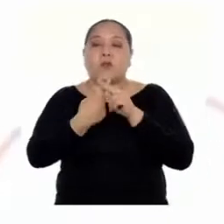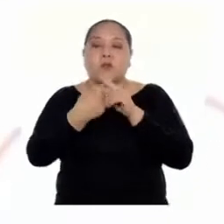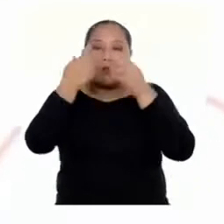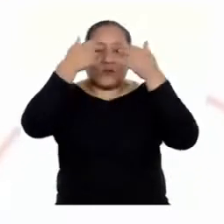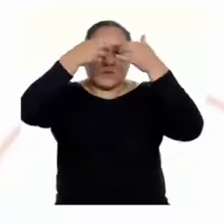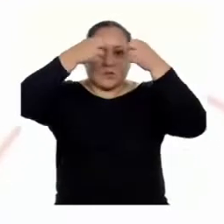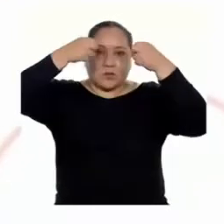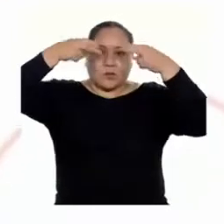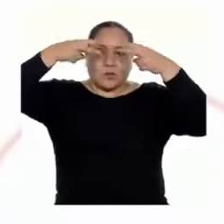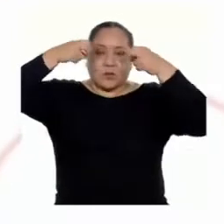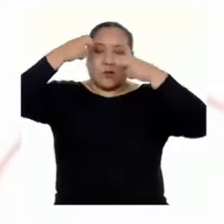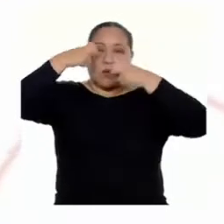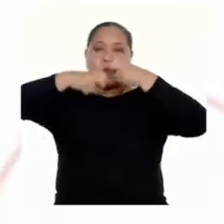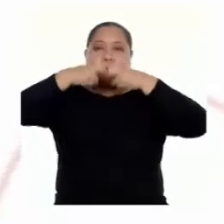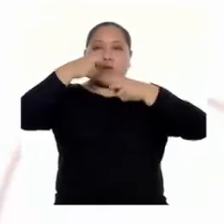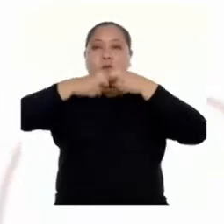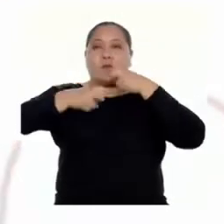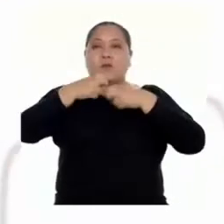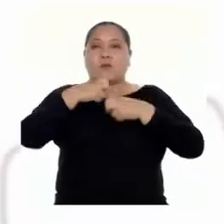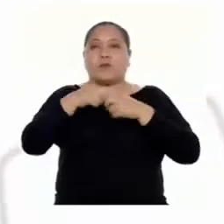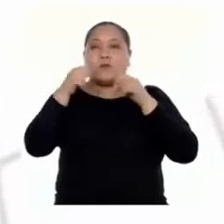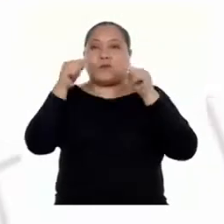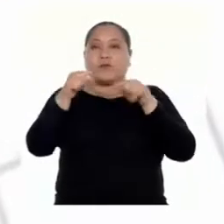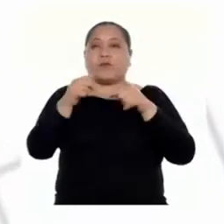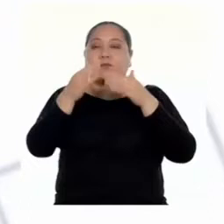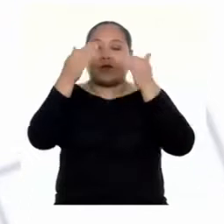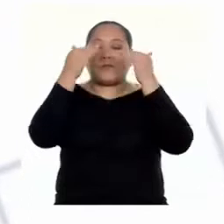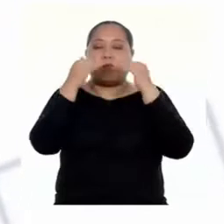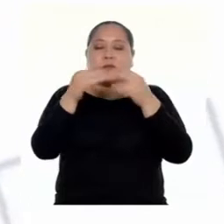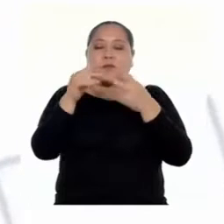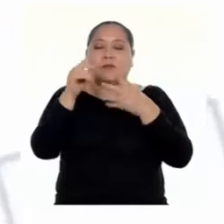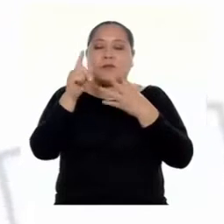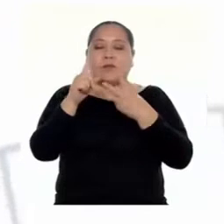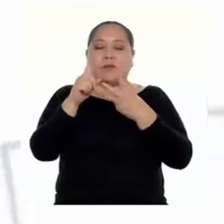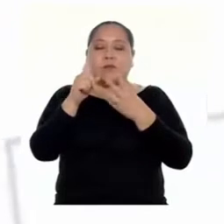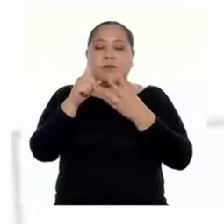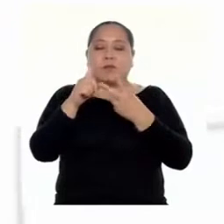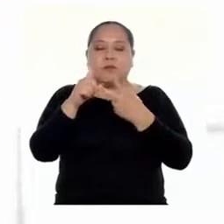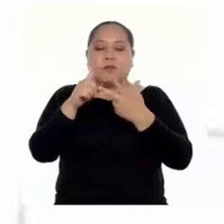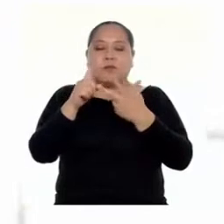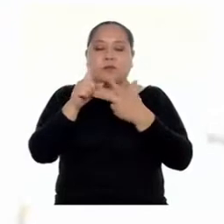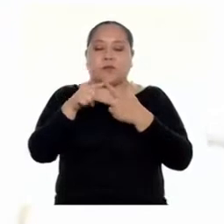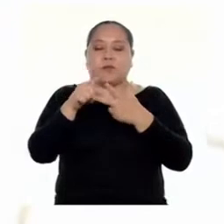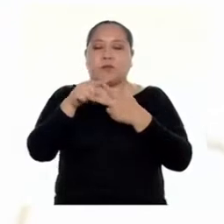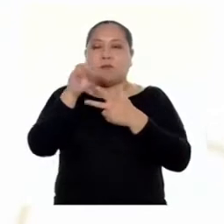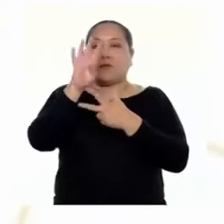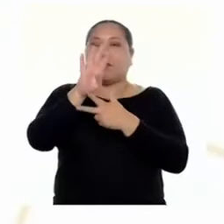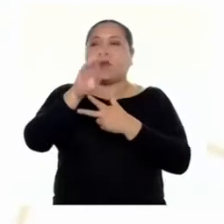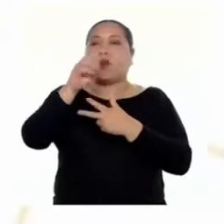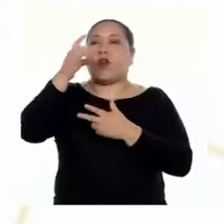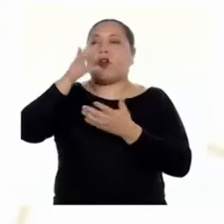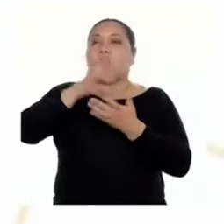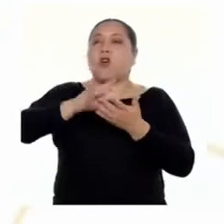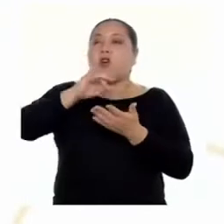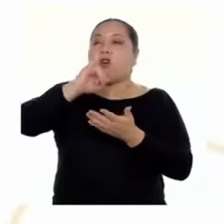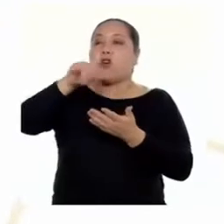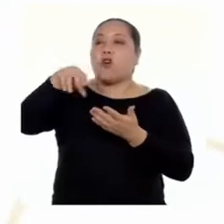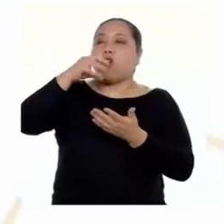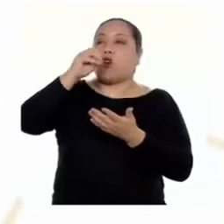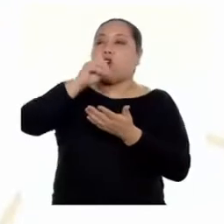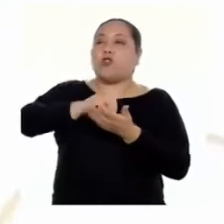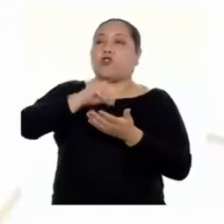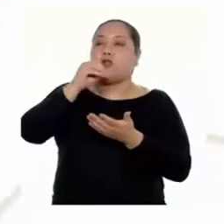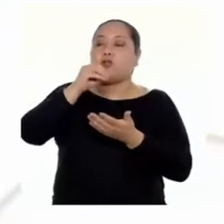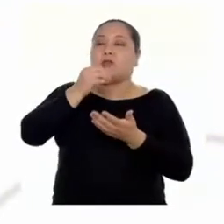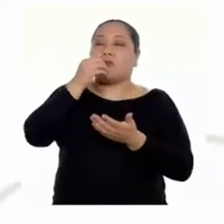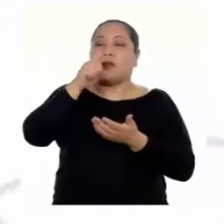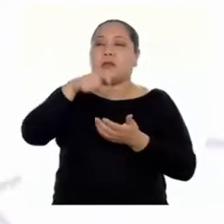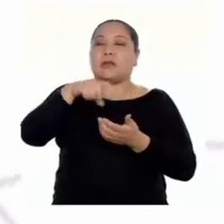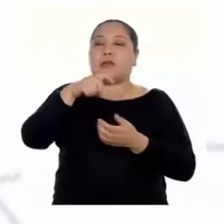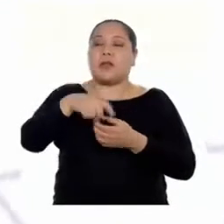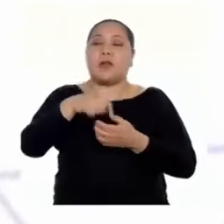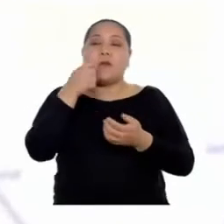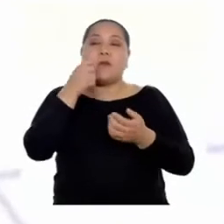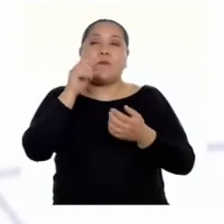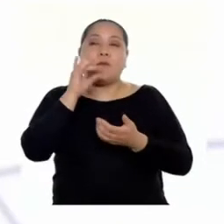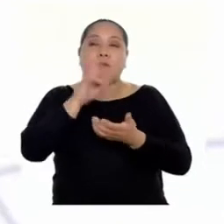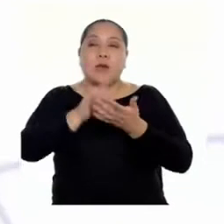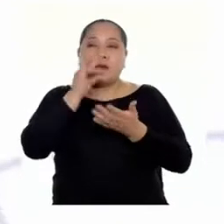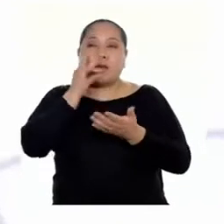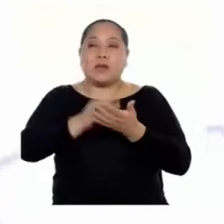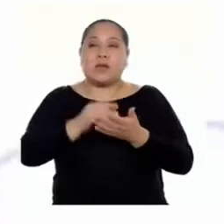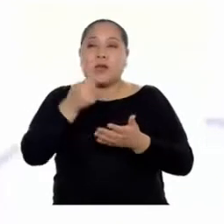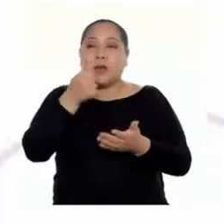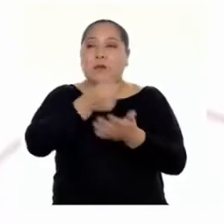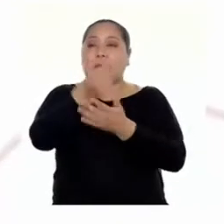nuevamente y nos enfocamos en la financiera B. José necesita medicinas. Pide un préstamo de 5000 soles a pagar